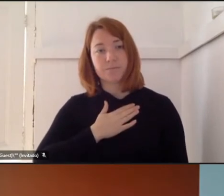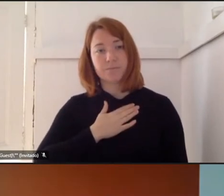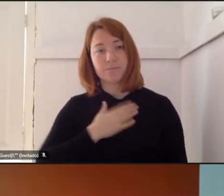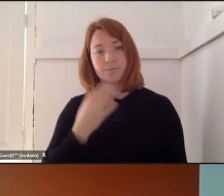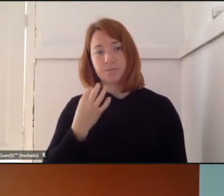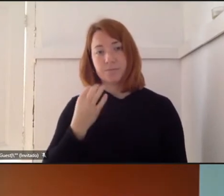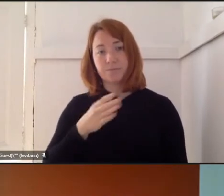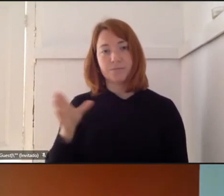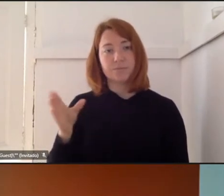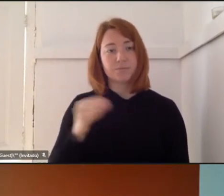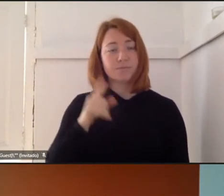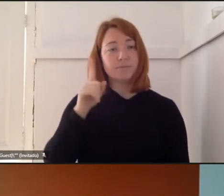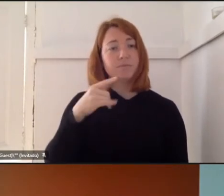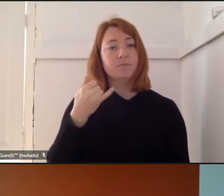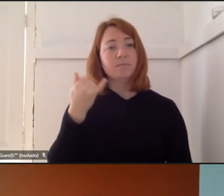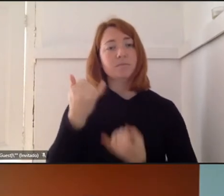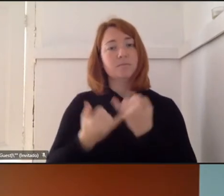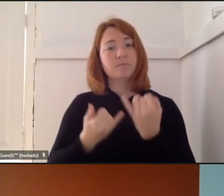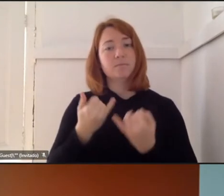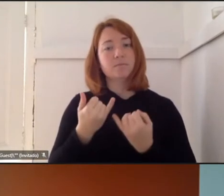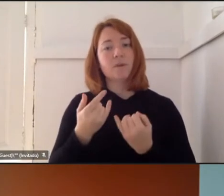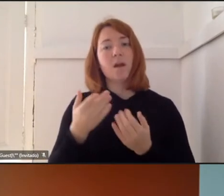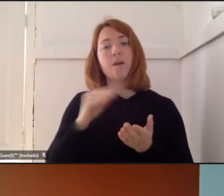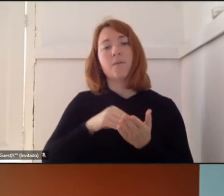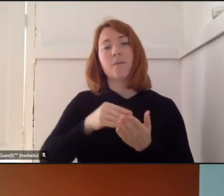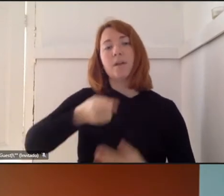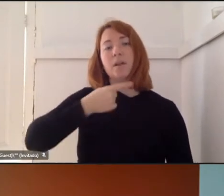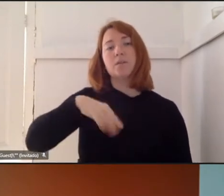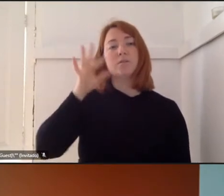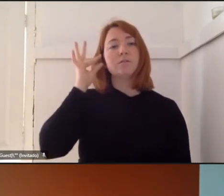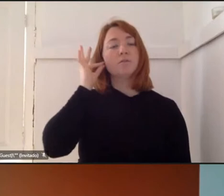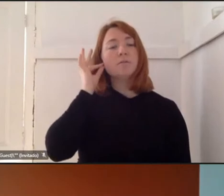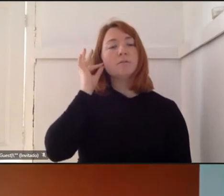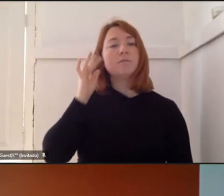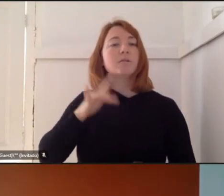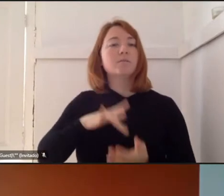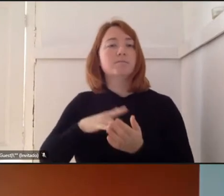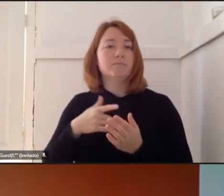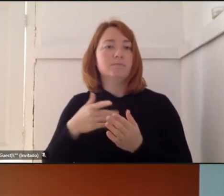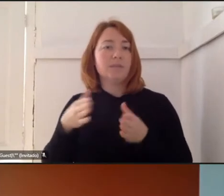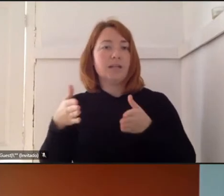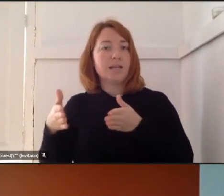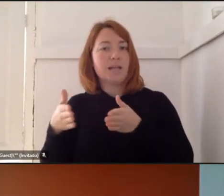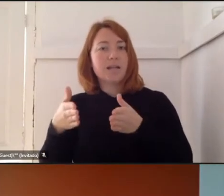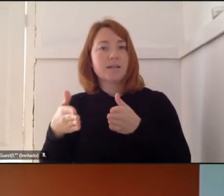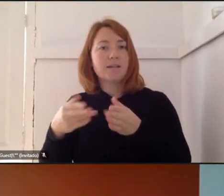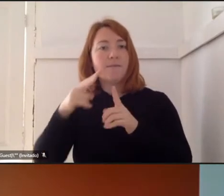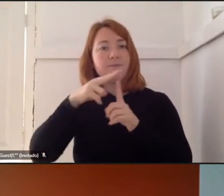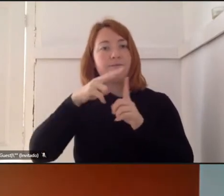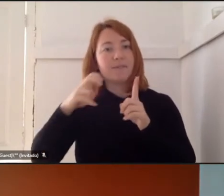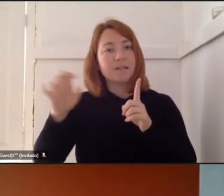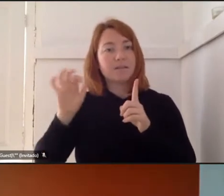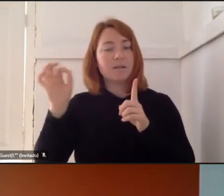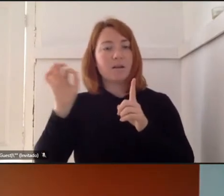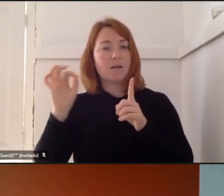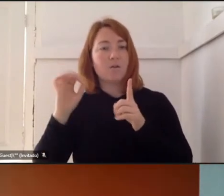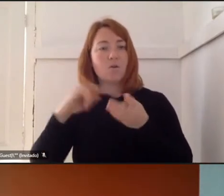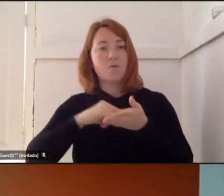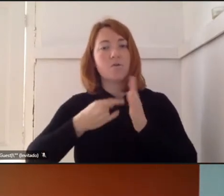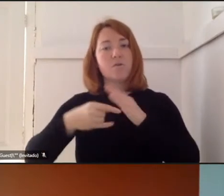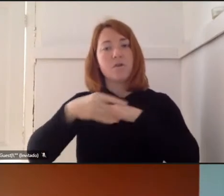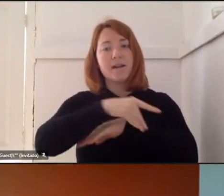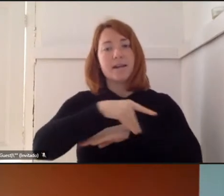Y el problema también es que a veces nosotras, en los grados de física o en los grados de ingeniería, no tenemos